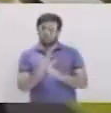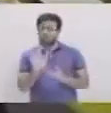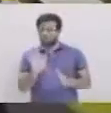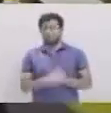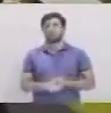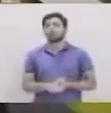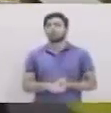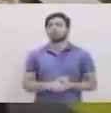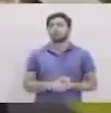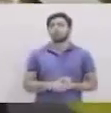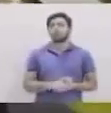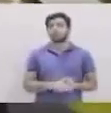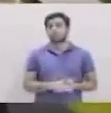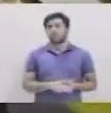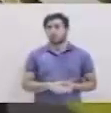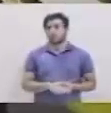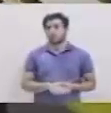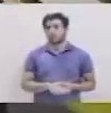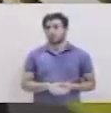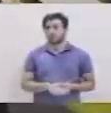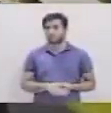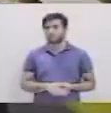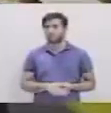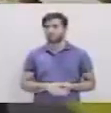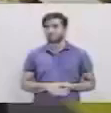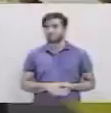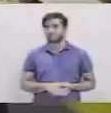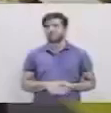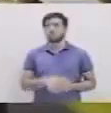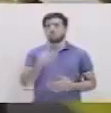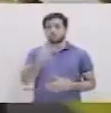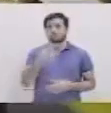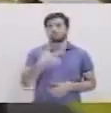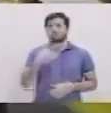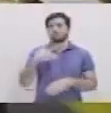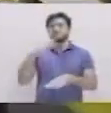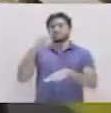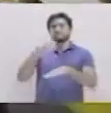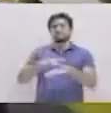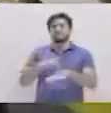¿qué ves tú cuando escuchas algo como esto?